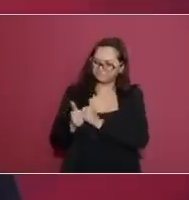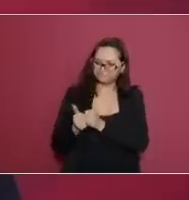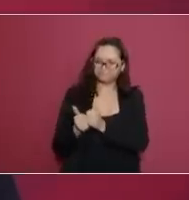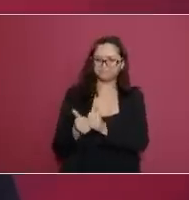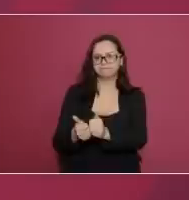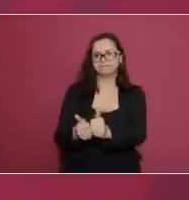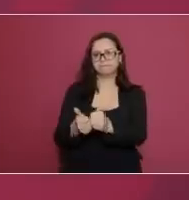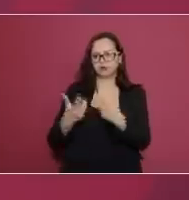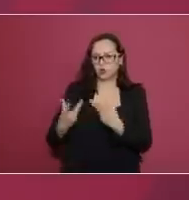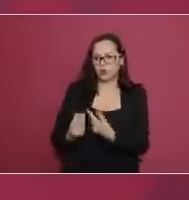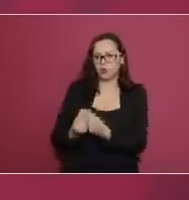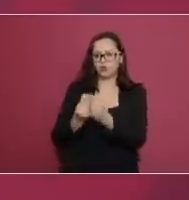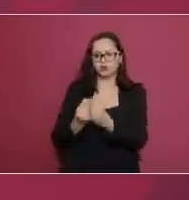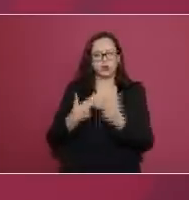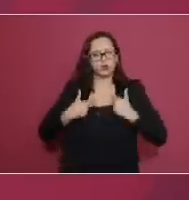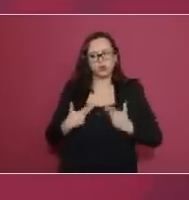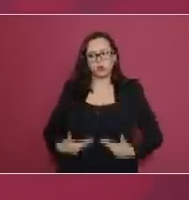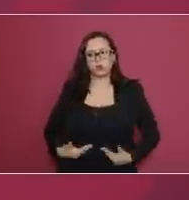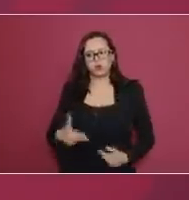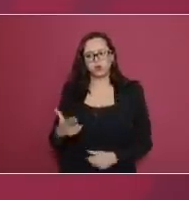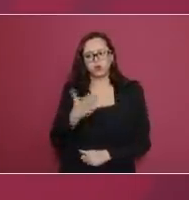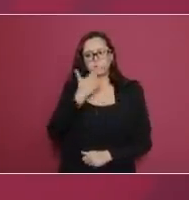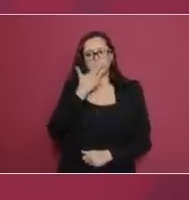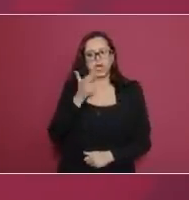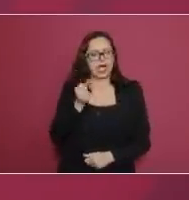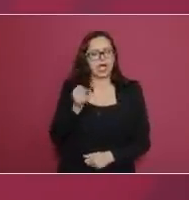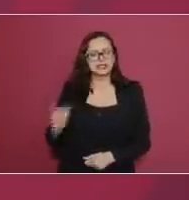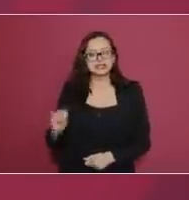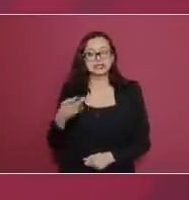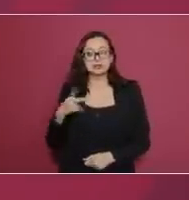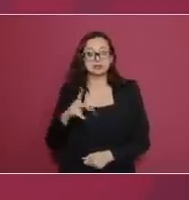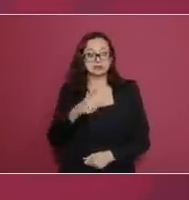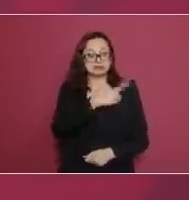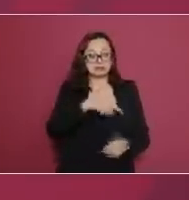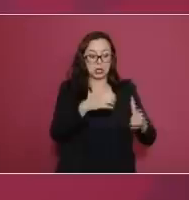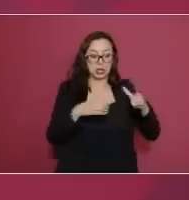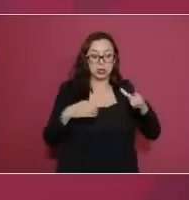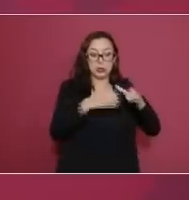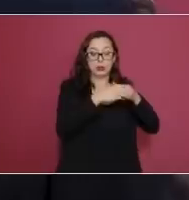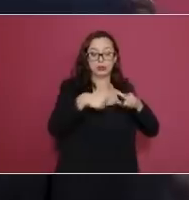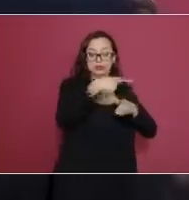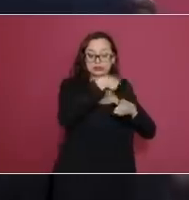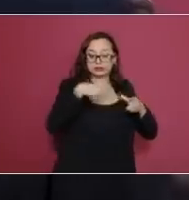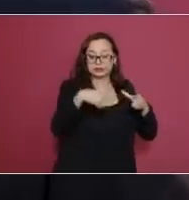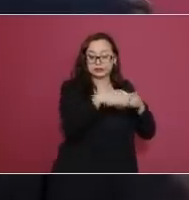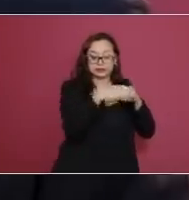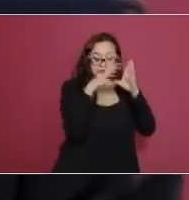humanismo. ¿Sí? Pero los conservadores son